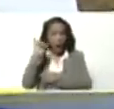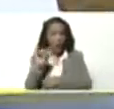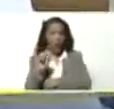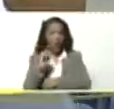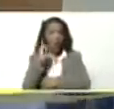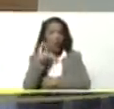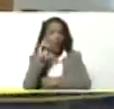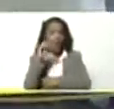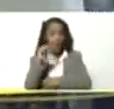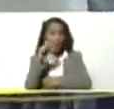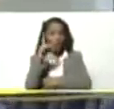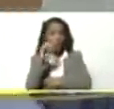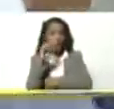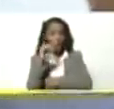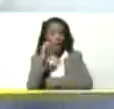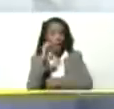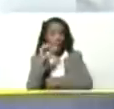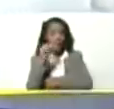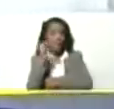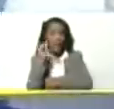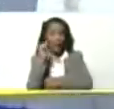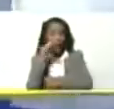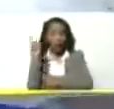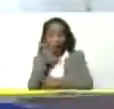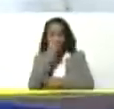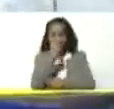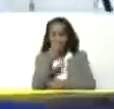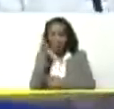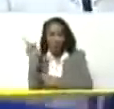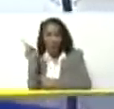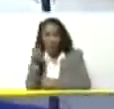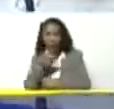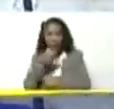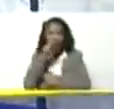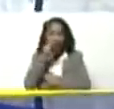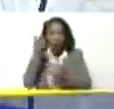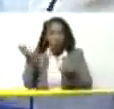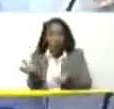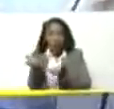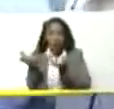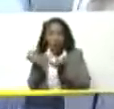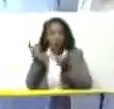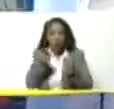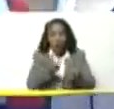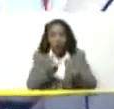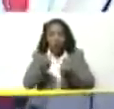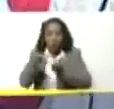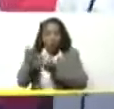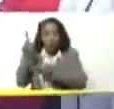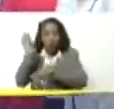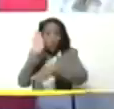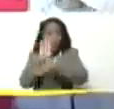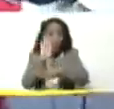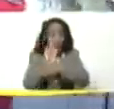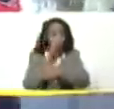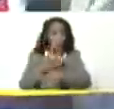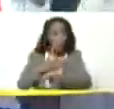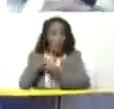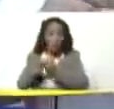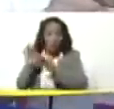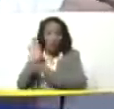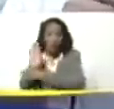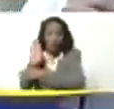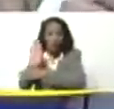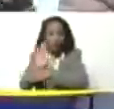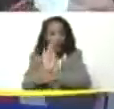al lado. La República de es Indonesia. Vecino. Vamos a visitarlos mientras el café nos los llevan para allá al stand. Cuidado por aquí, Silita.